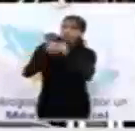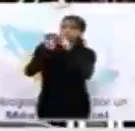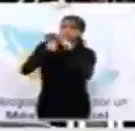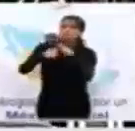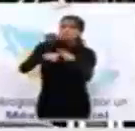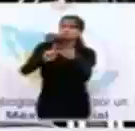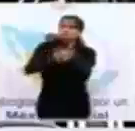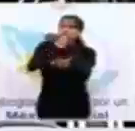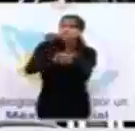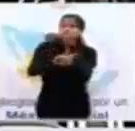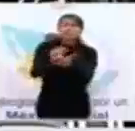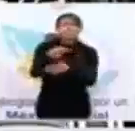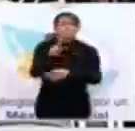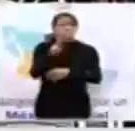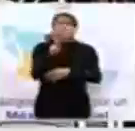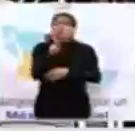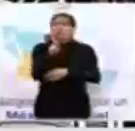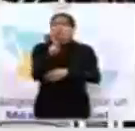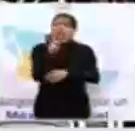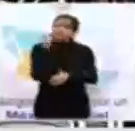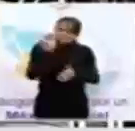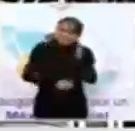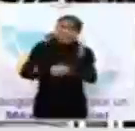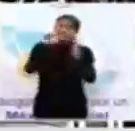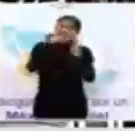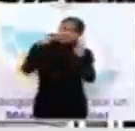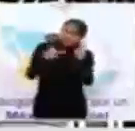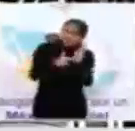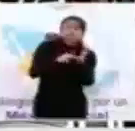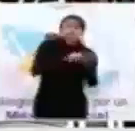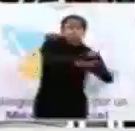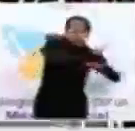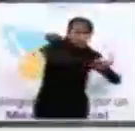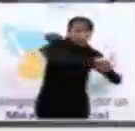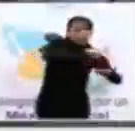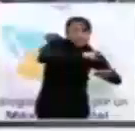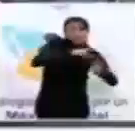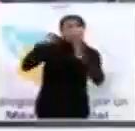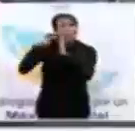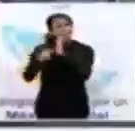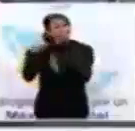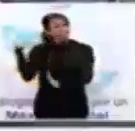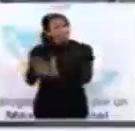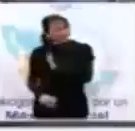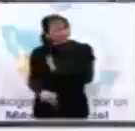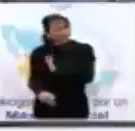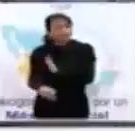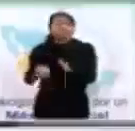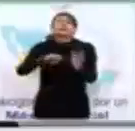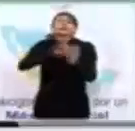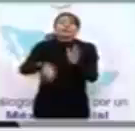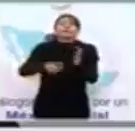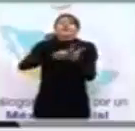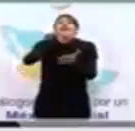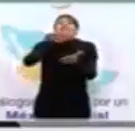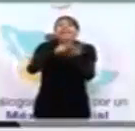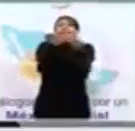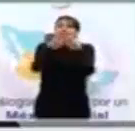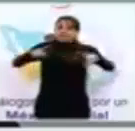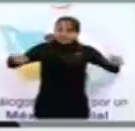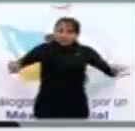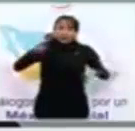no tiene su reglamentación y se complica pues su aplicación. En el caso de la ley de desarrollo rural y otras